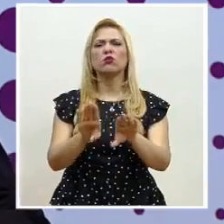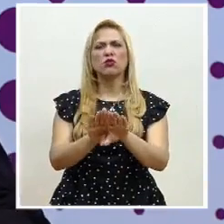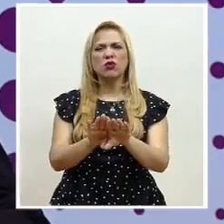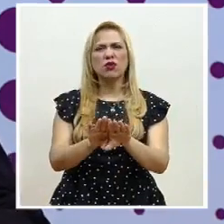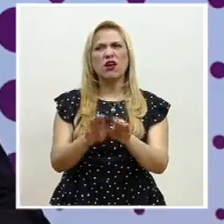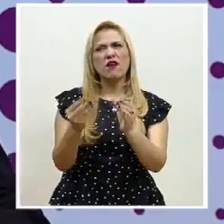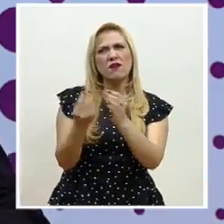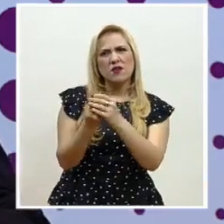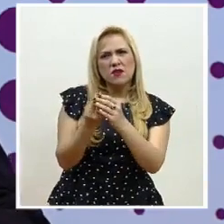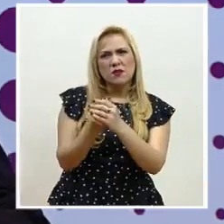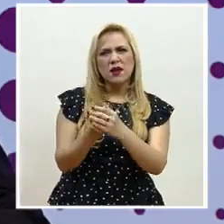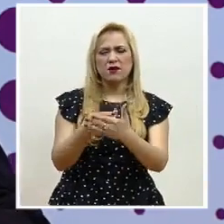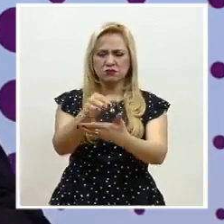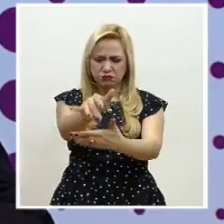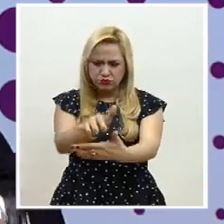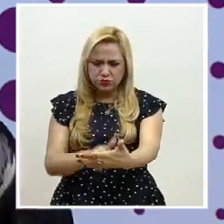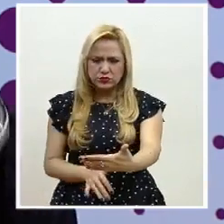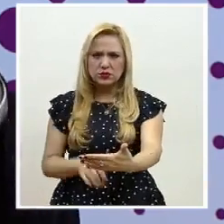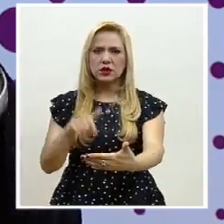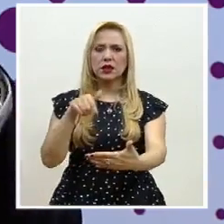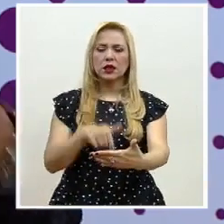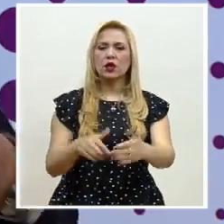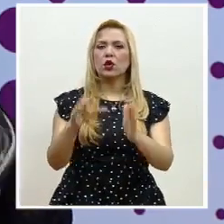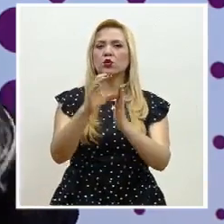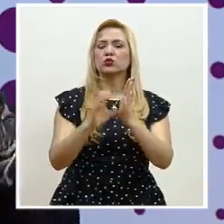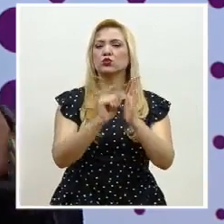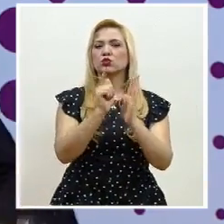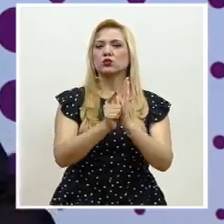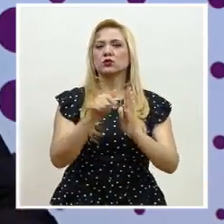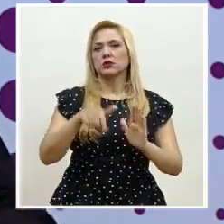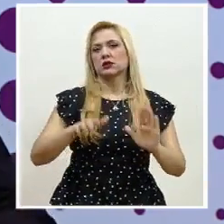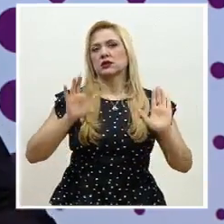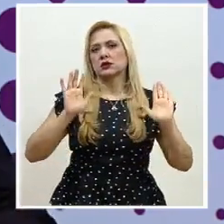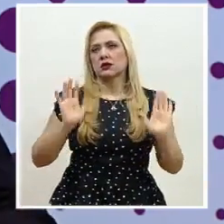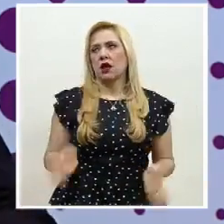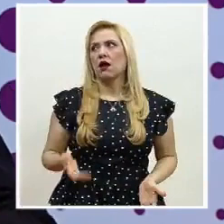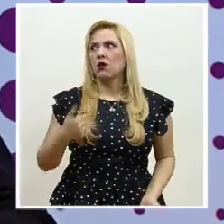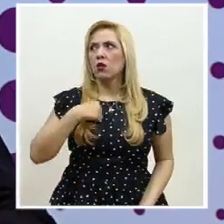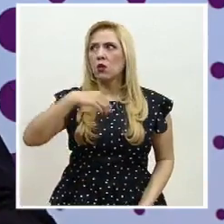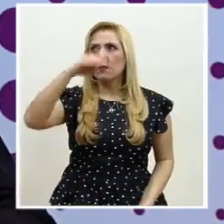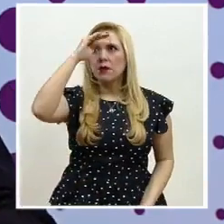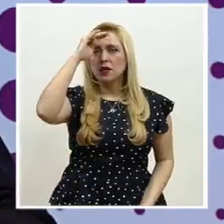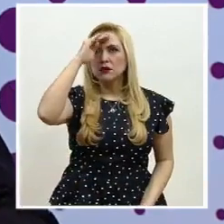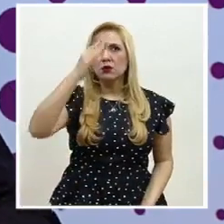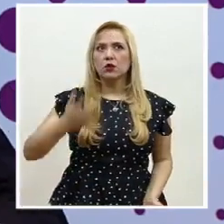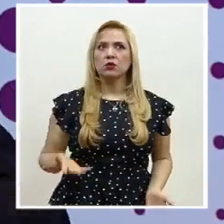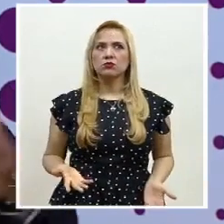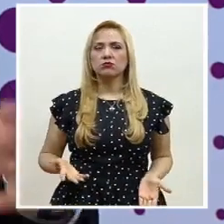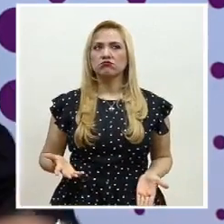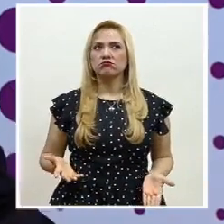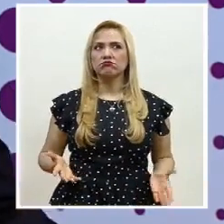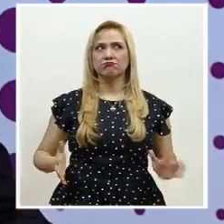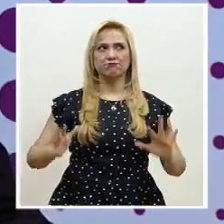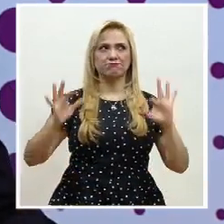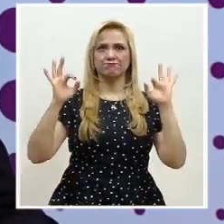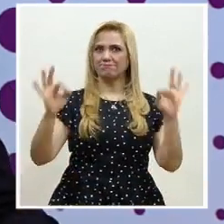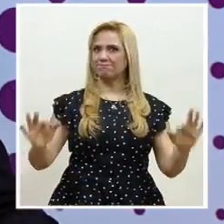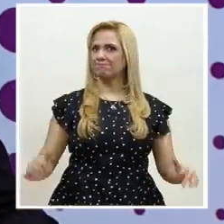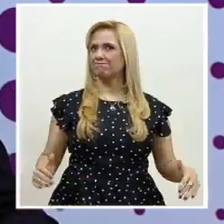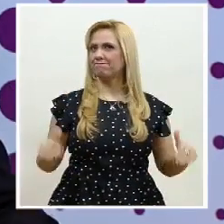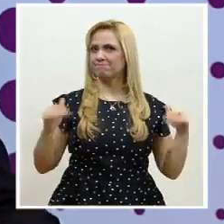sobre todo, que ya podemos ver en nuestra Suprema Corte como ya un tribunal constitucional, creo yo, pues en toda su extensión, ¿no?